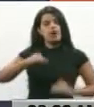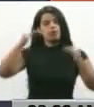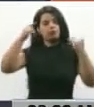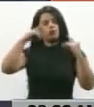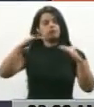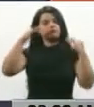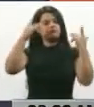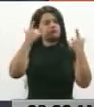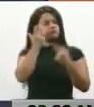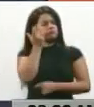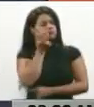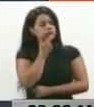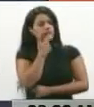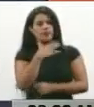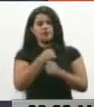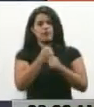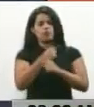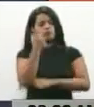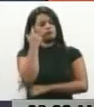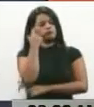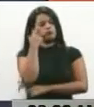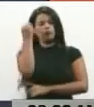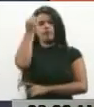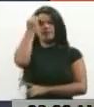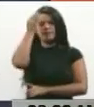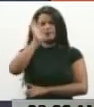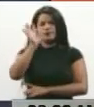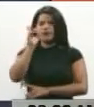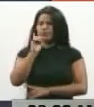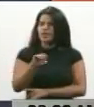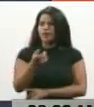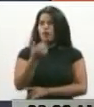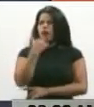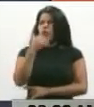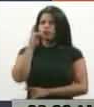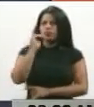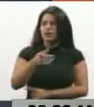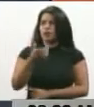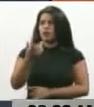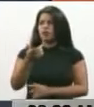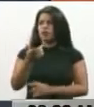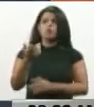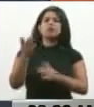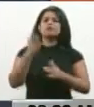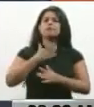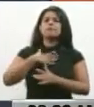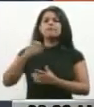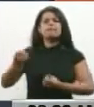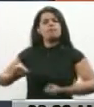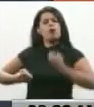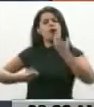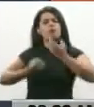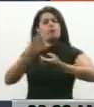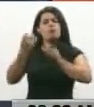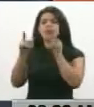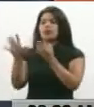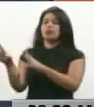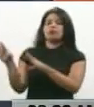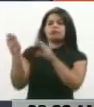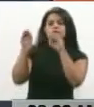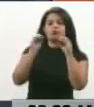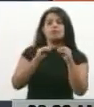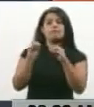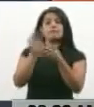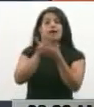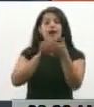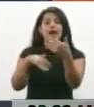profesión y creía que era el momento de hacer algo sobre nuestro poeta. Y me llegó la carta, una carta